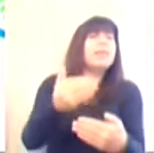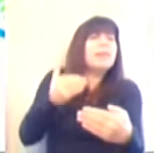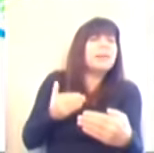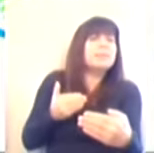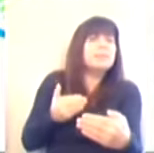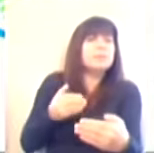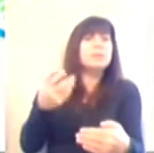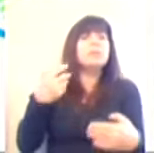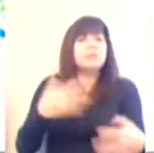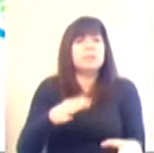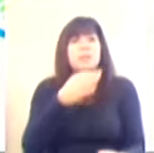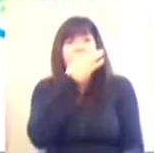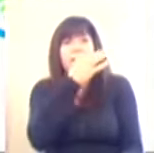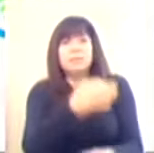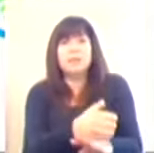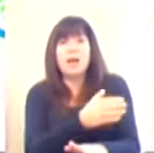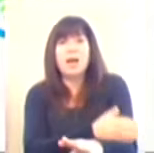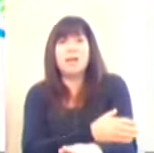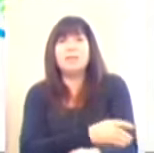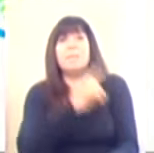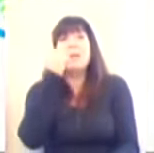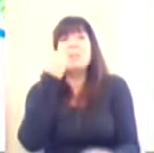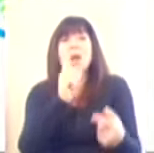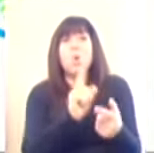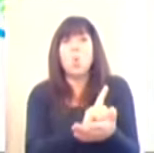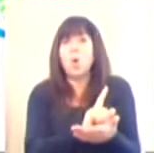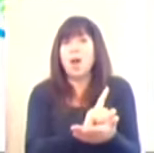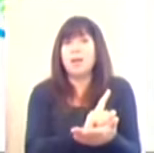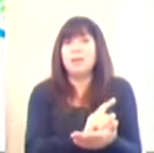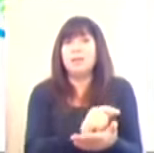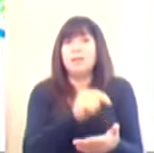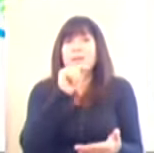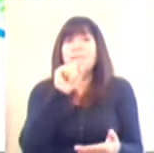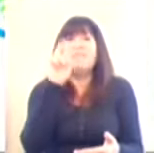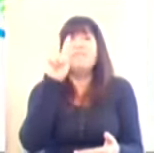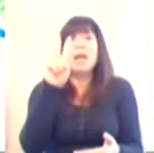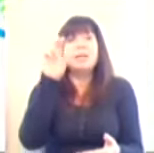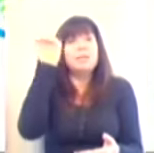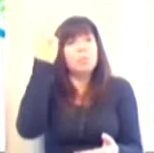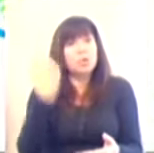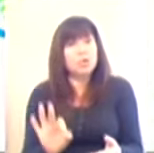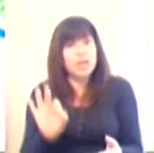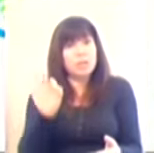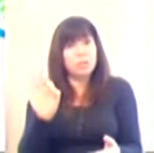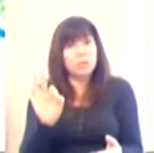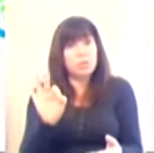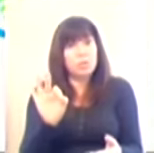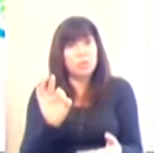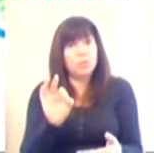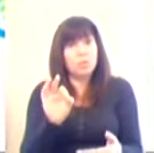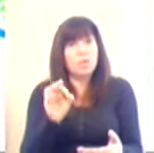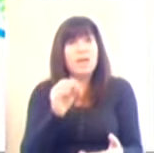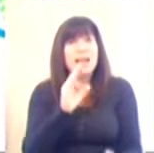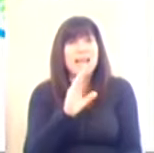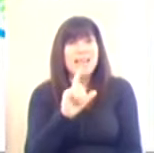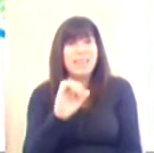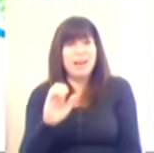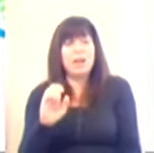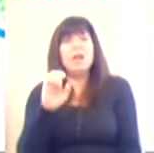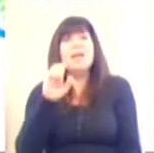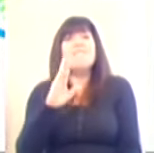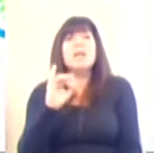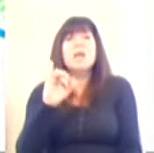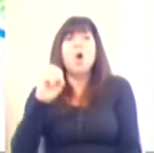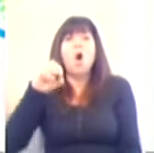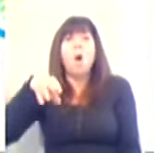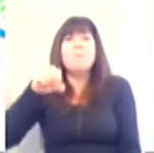lo mencionaba, ¿no es cierto? En primer lugar, que el 20% del suministro de energía en Chile sigue siendo leña y biomasa, que tiene